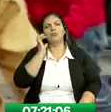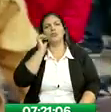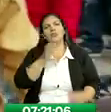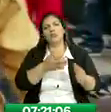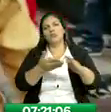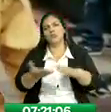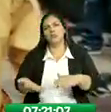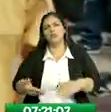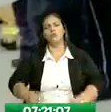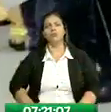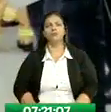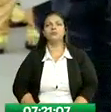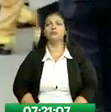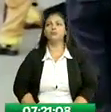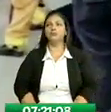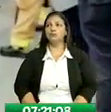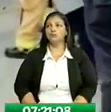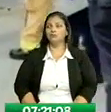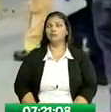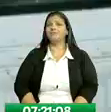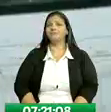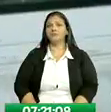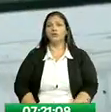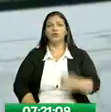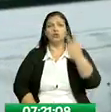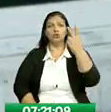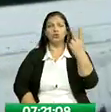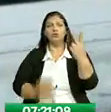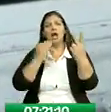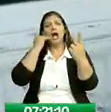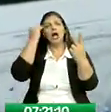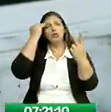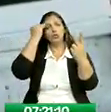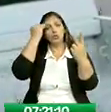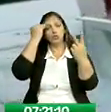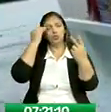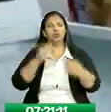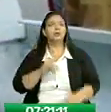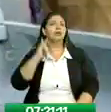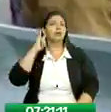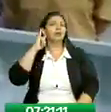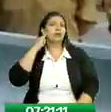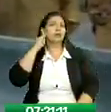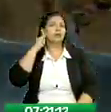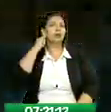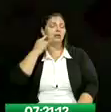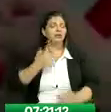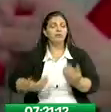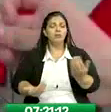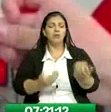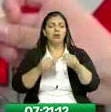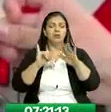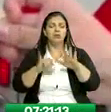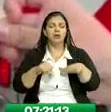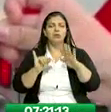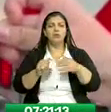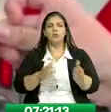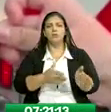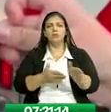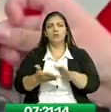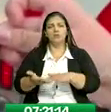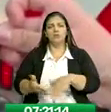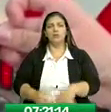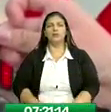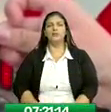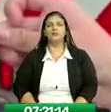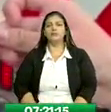de este lamentable hecho, murieron 3 personas que venían en la camioneta, entre ellas una menor de 6 meses de edad. Son 3 personas fallecidas, la persona que fue